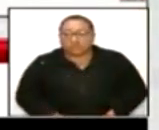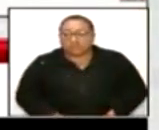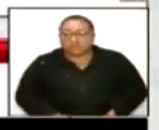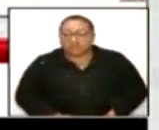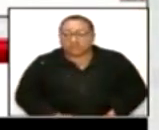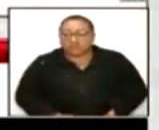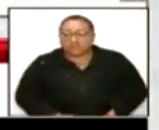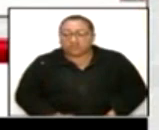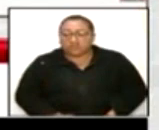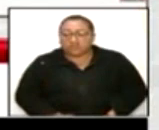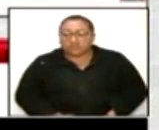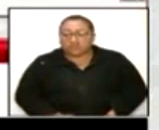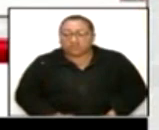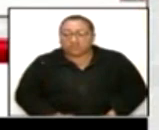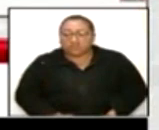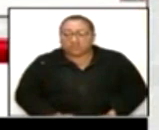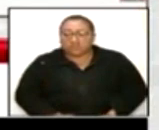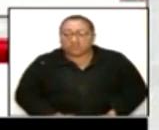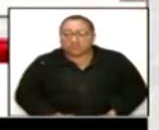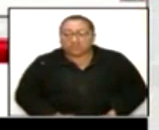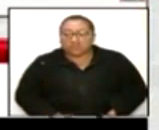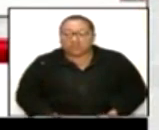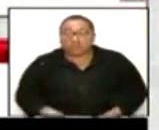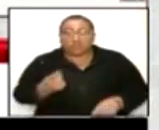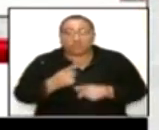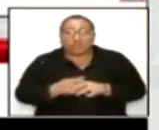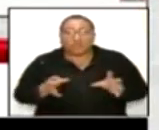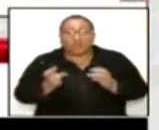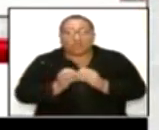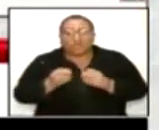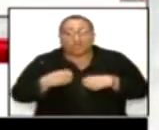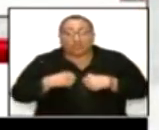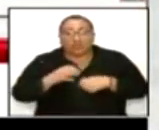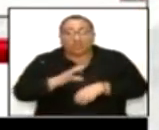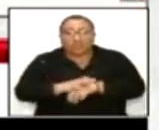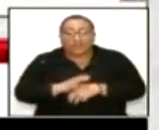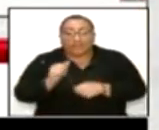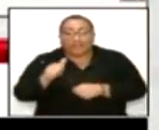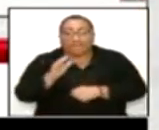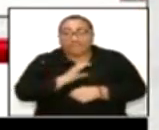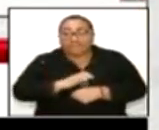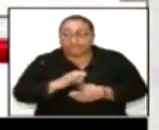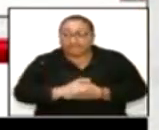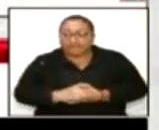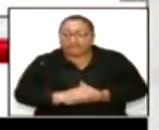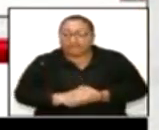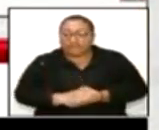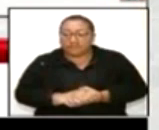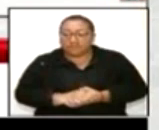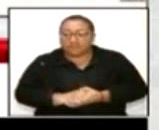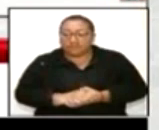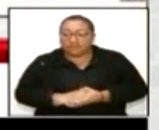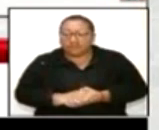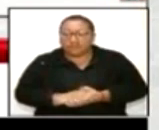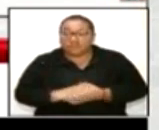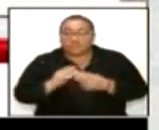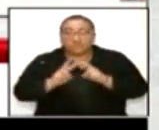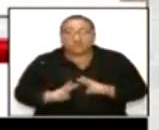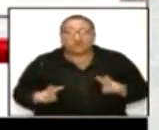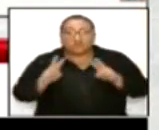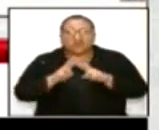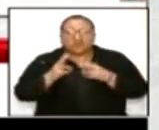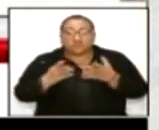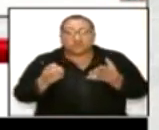debidamente fundamentada por la Junta Médica. Por tanto, dado su carácter excepcional, la valoración de